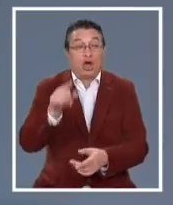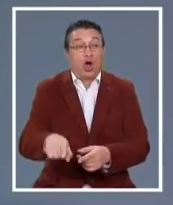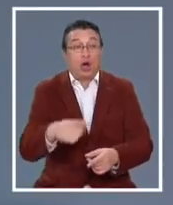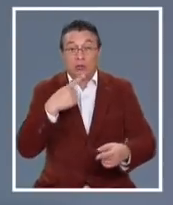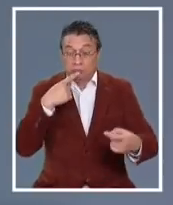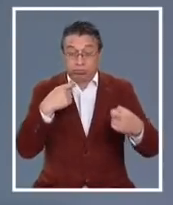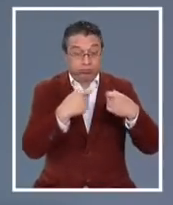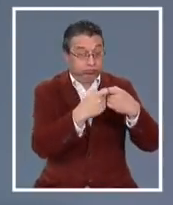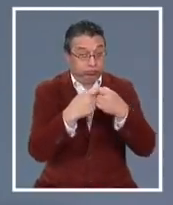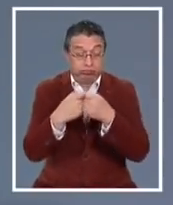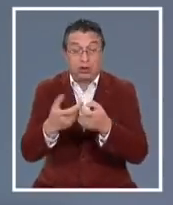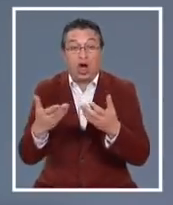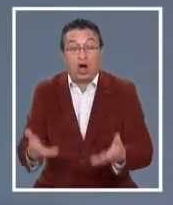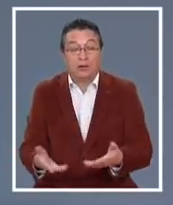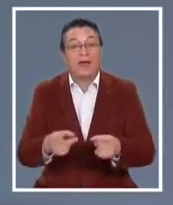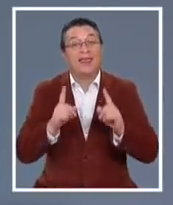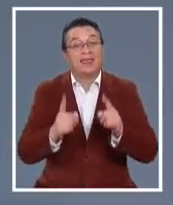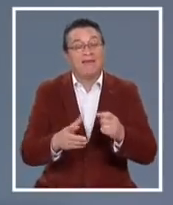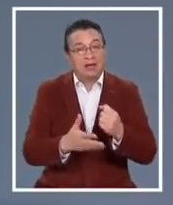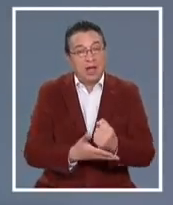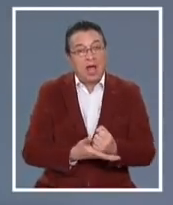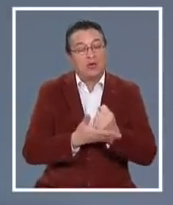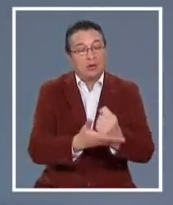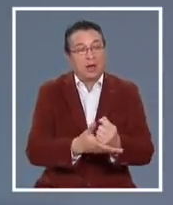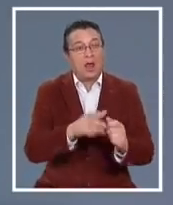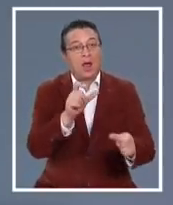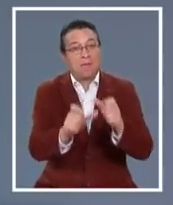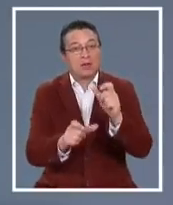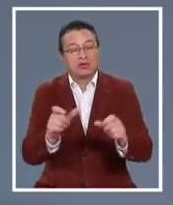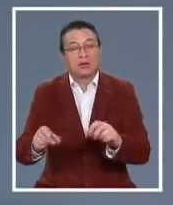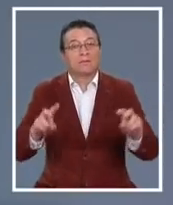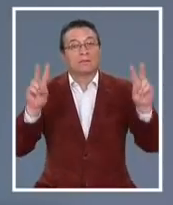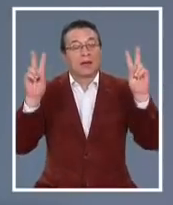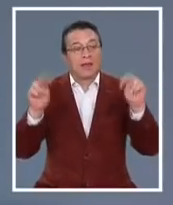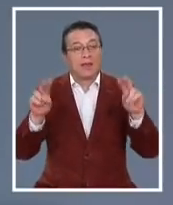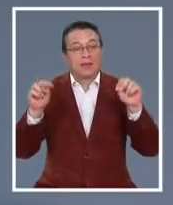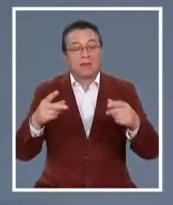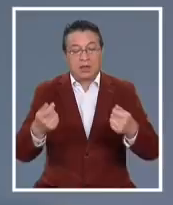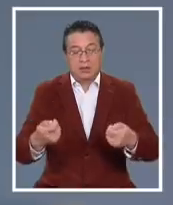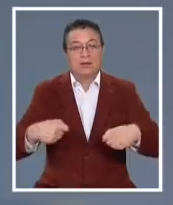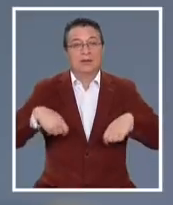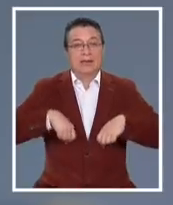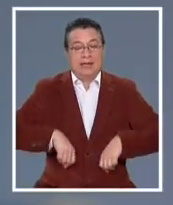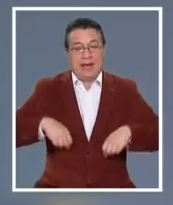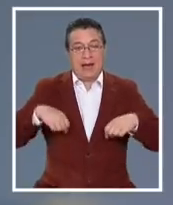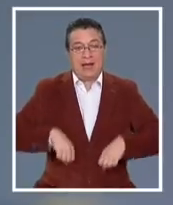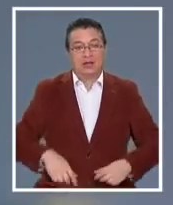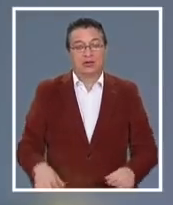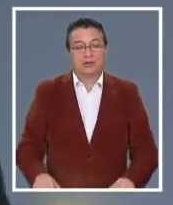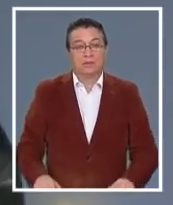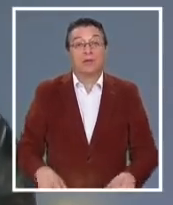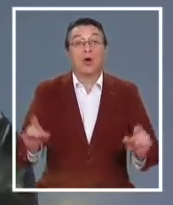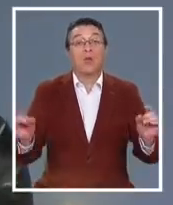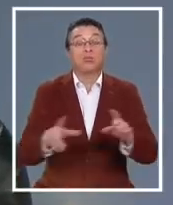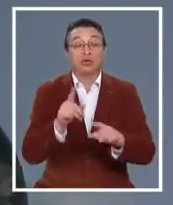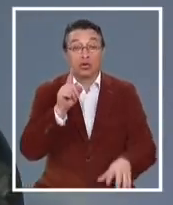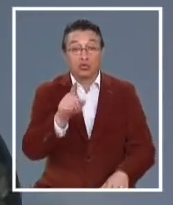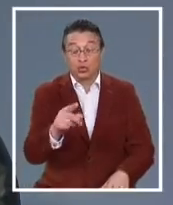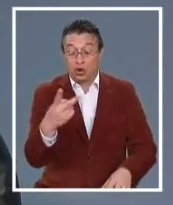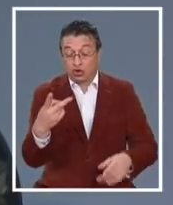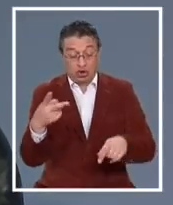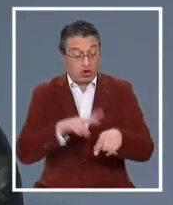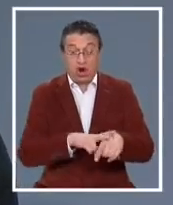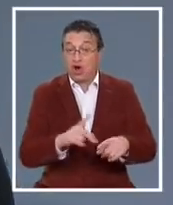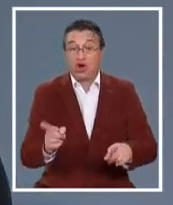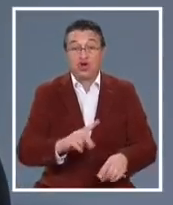día. Hay que ayudar a la gente en materia de ingresos. Sí, si tú ya no haces esas dos